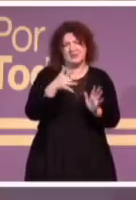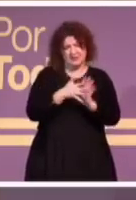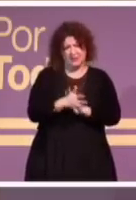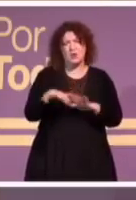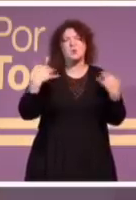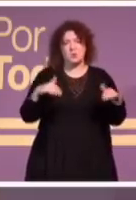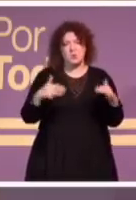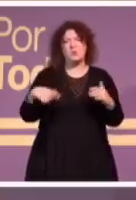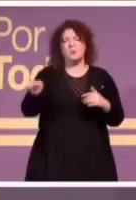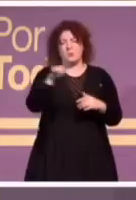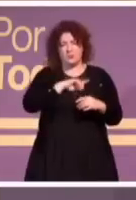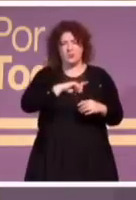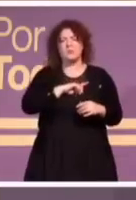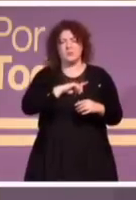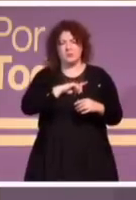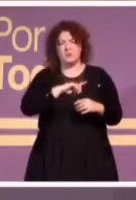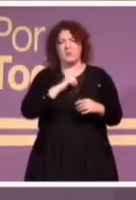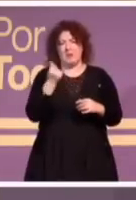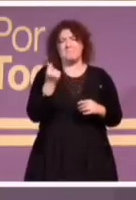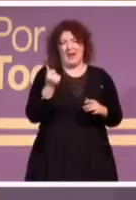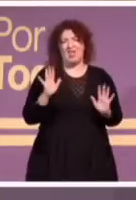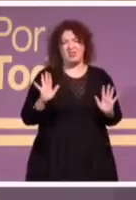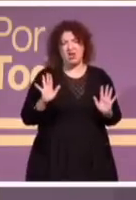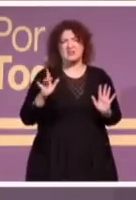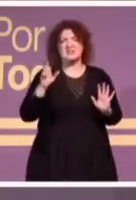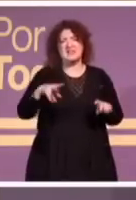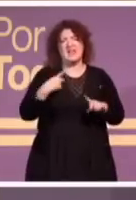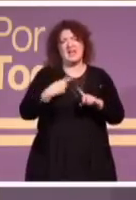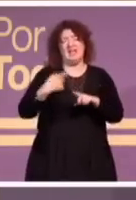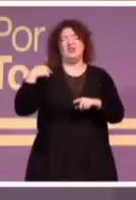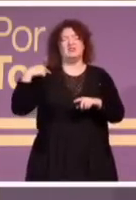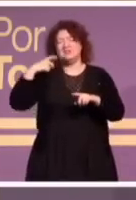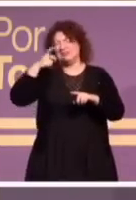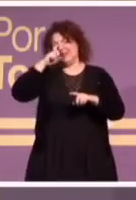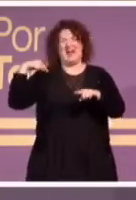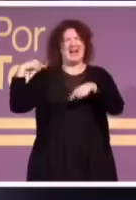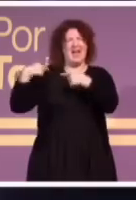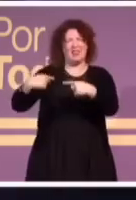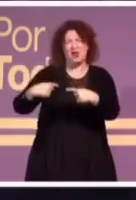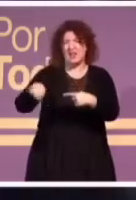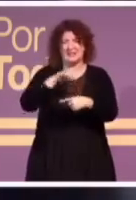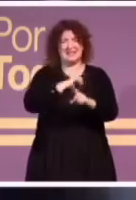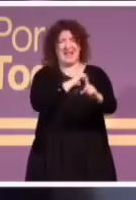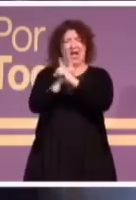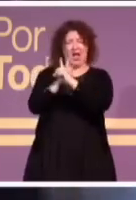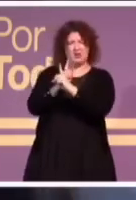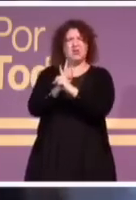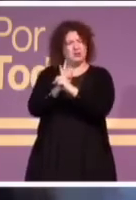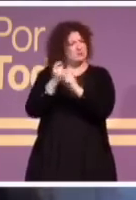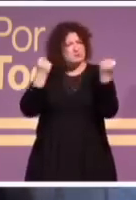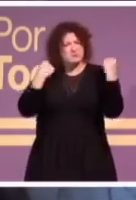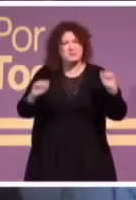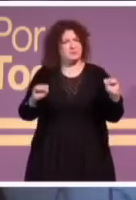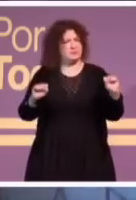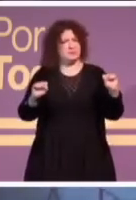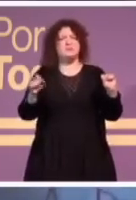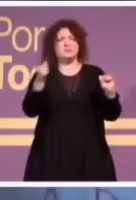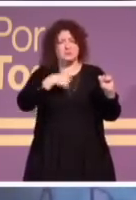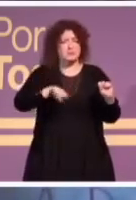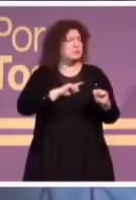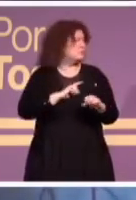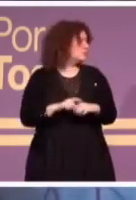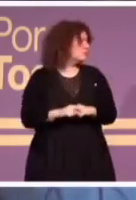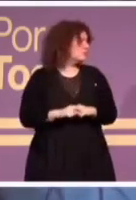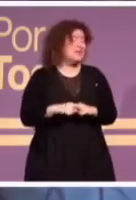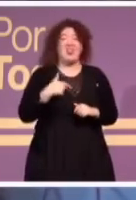precio que nos hacen pagar los reaccionarios, nuestros adversarios. Y por eso es imposible conquistar